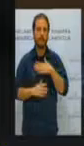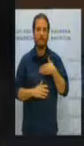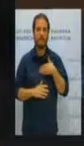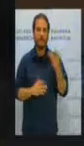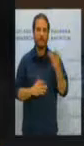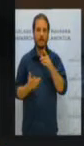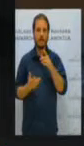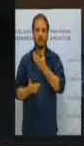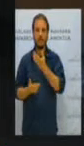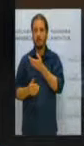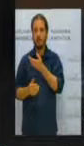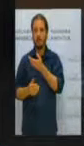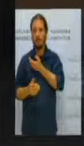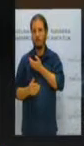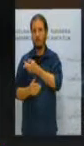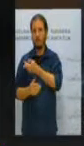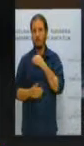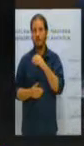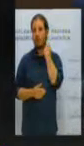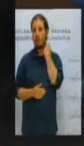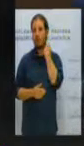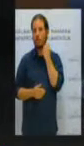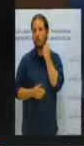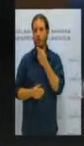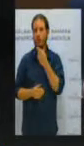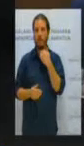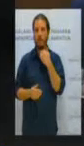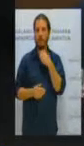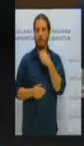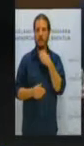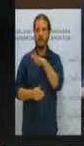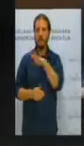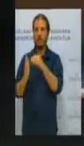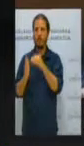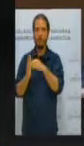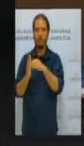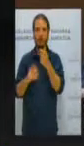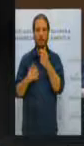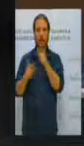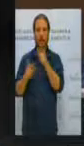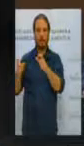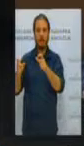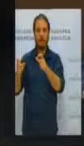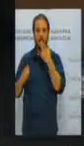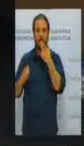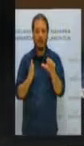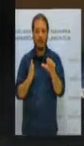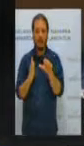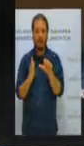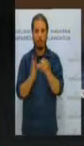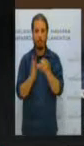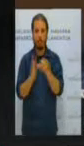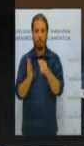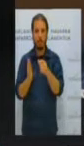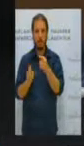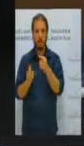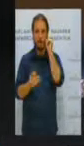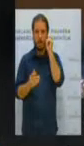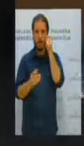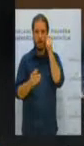localidad de casi 4.000 habitantes, que está prácticamente en el continuo urbano de Pamplona, pero que por circunstancias del